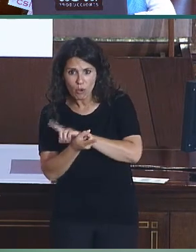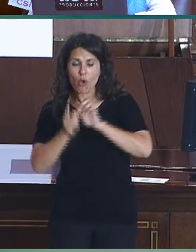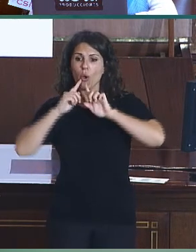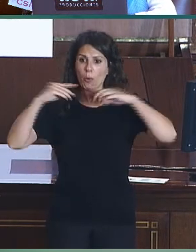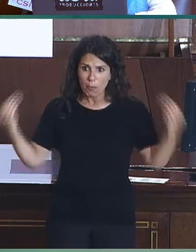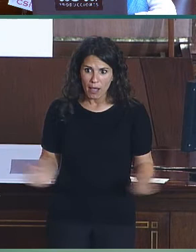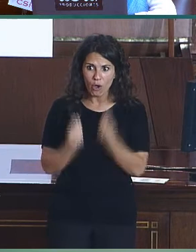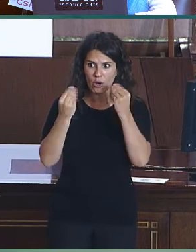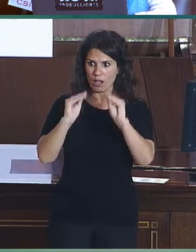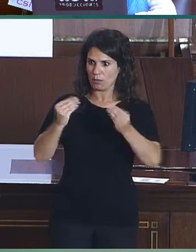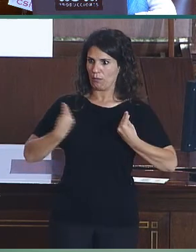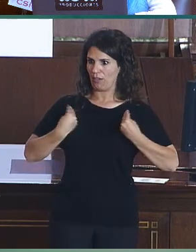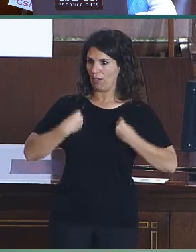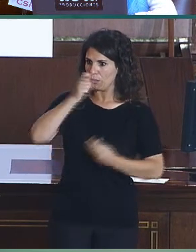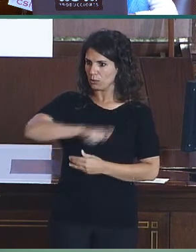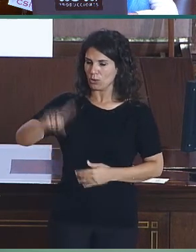vida de las personas sordas.